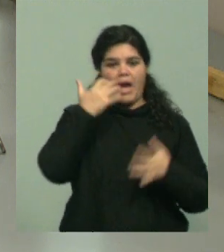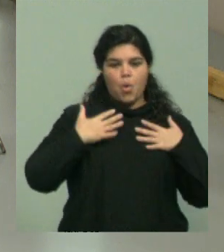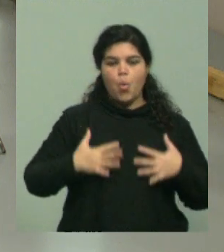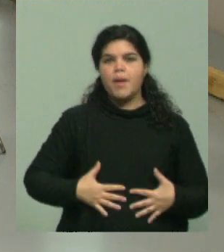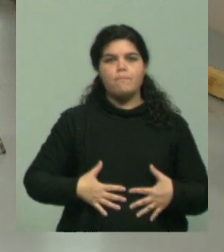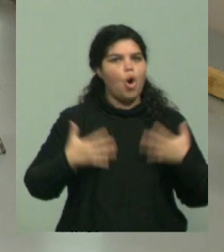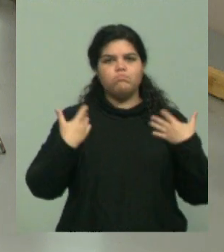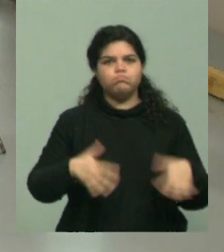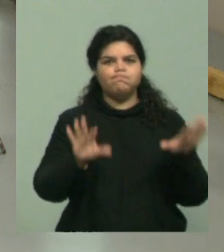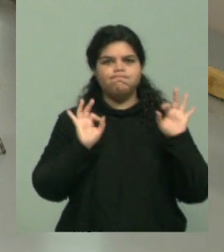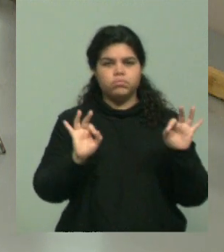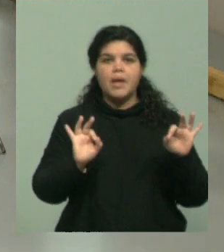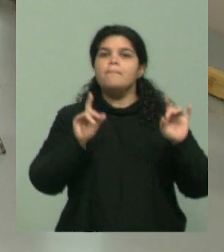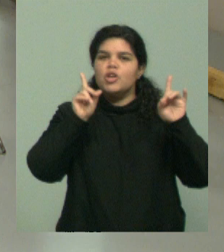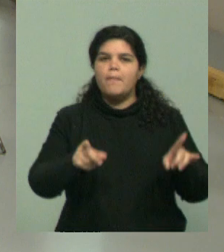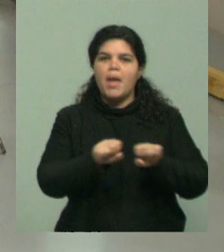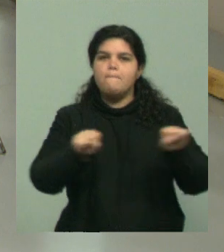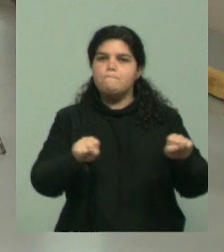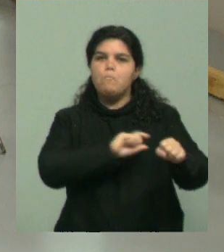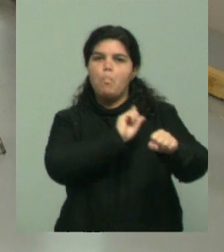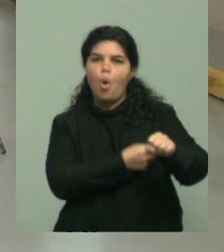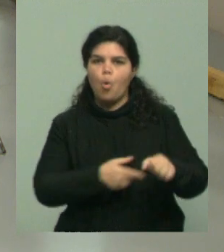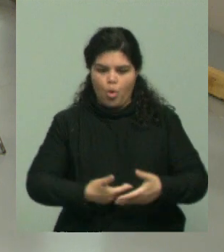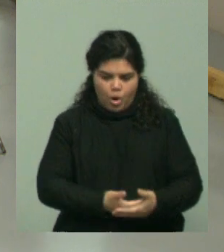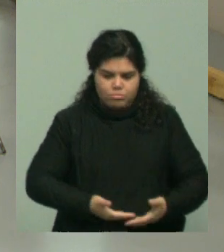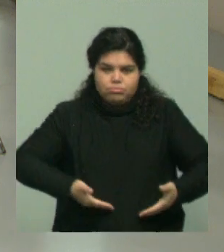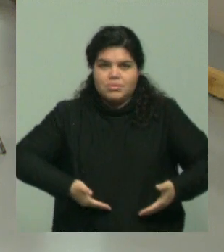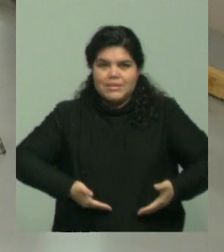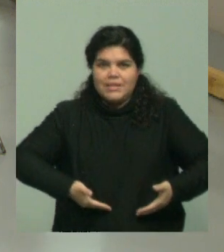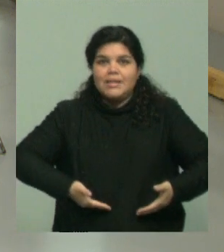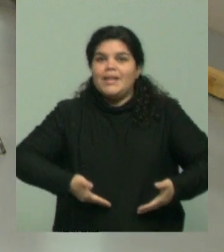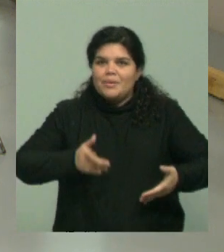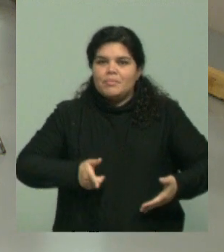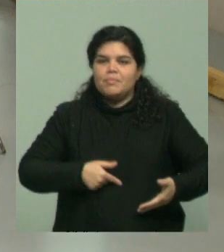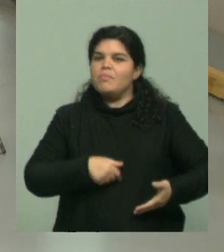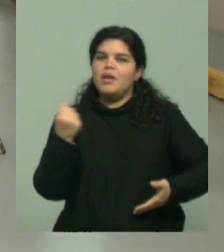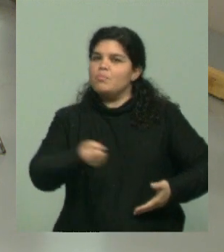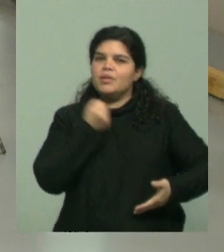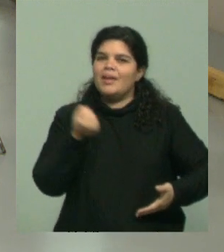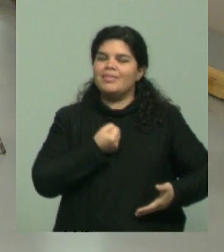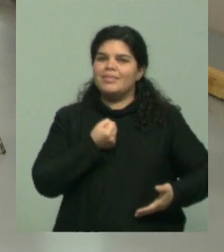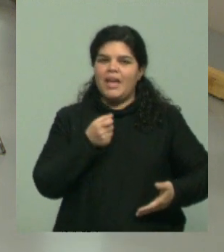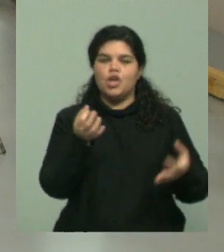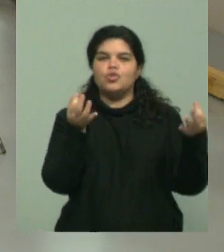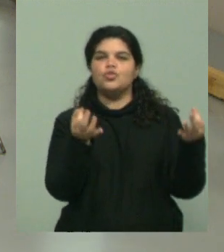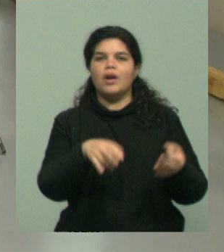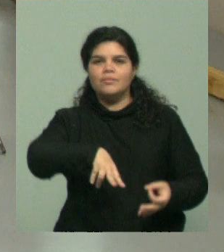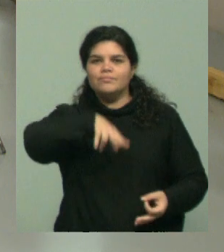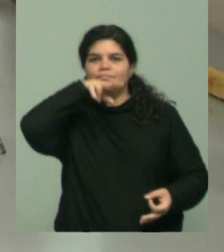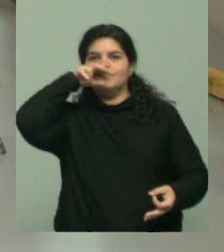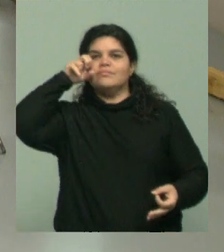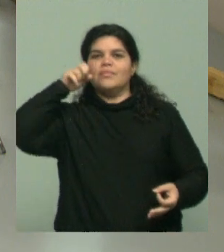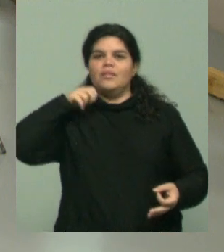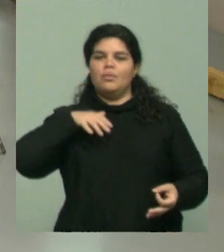Pero bueno, fortalecés más la musculatura. Y nosotros, bueno, el ABC nuestro es la respiración. Volvemos a lo mismo, ¿no?